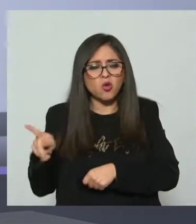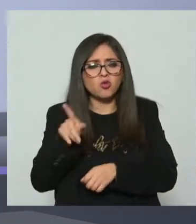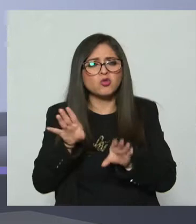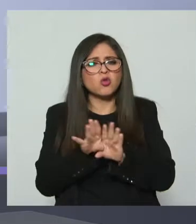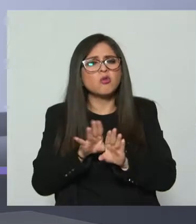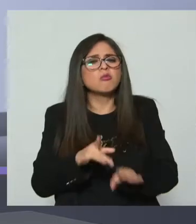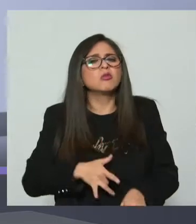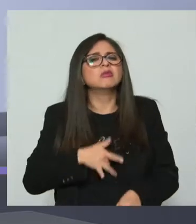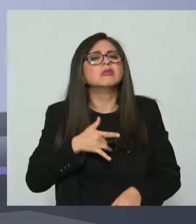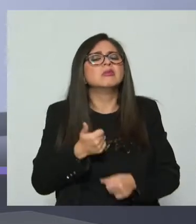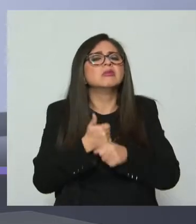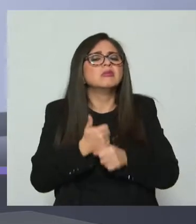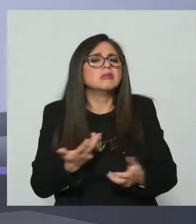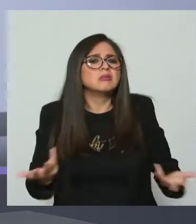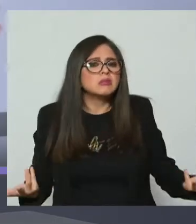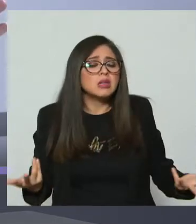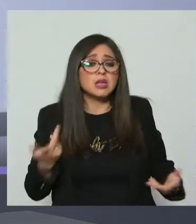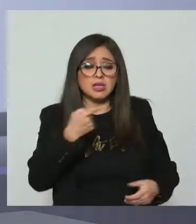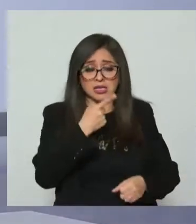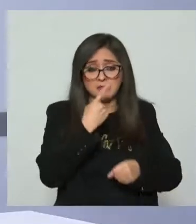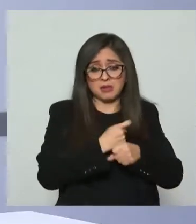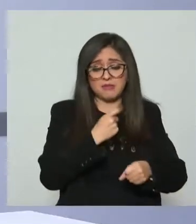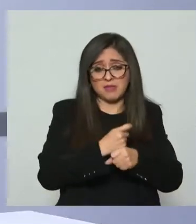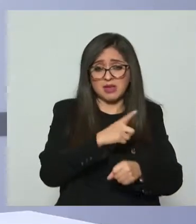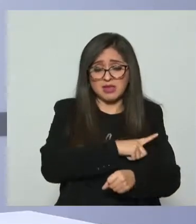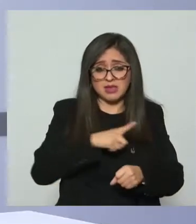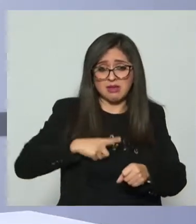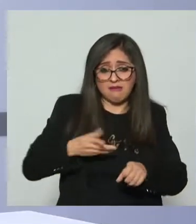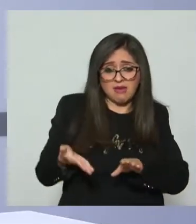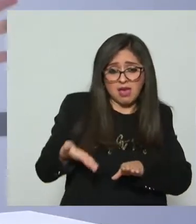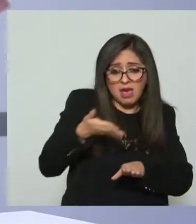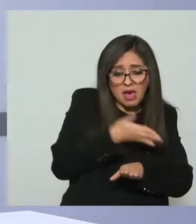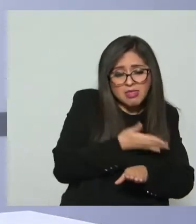significa de hacer un alto en todo